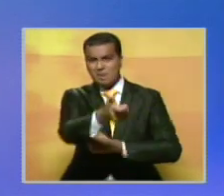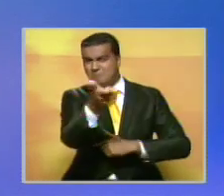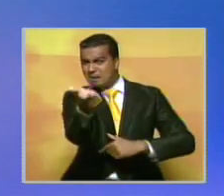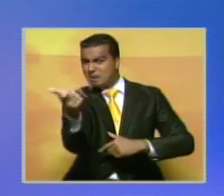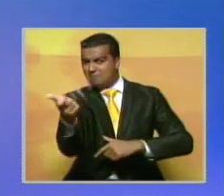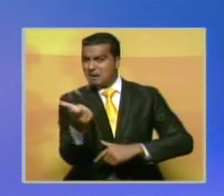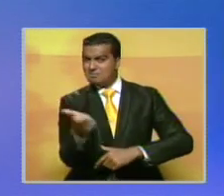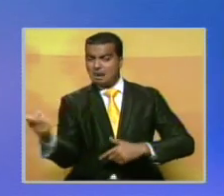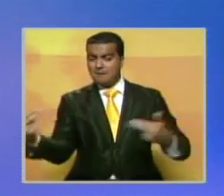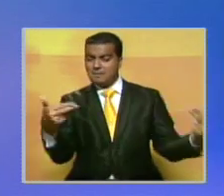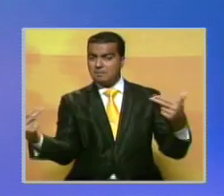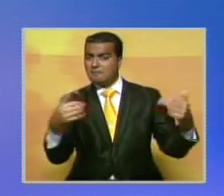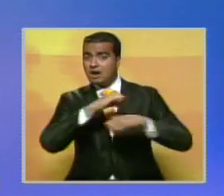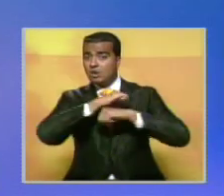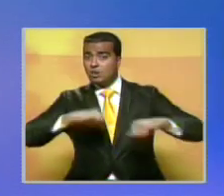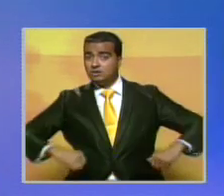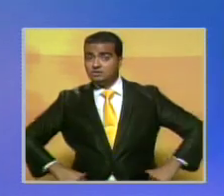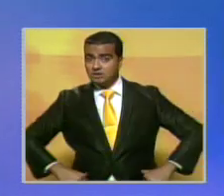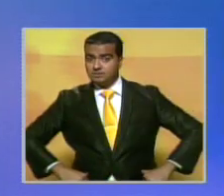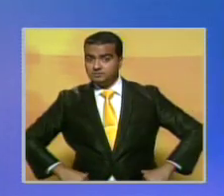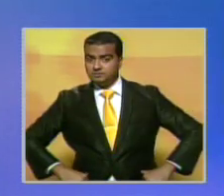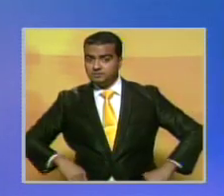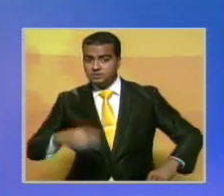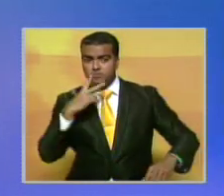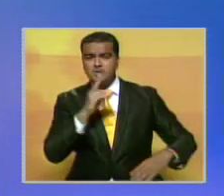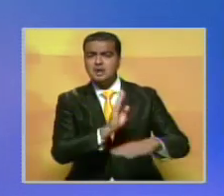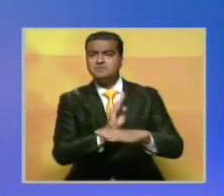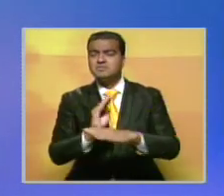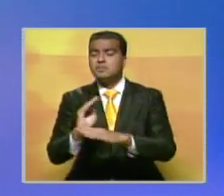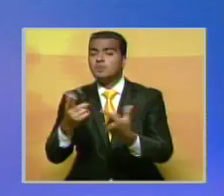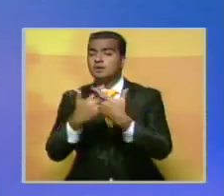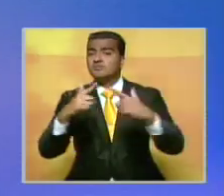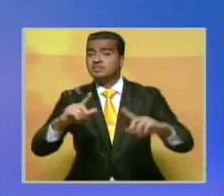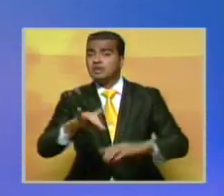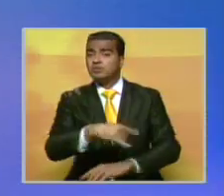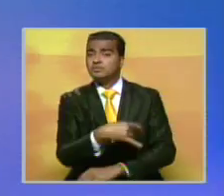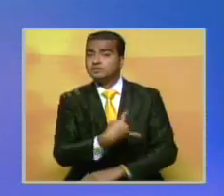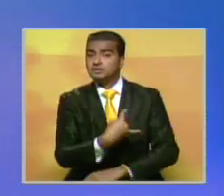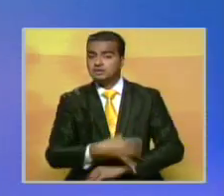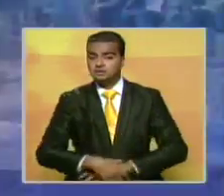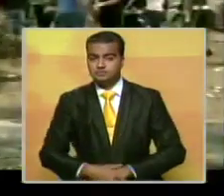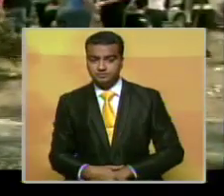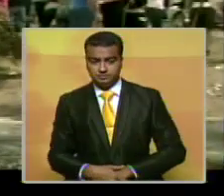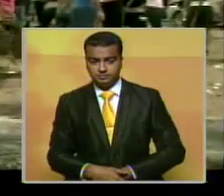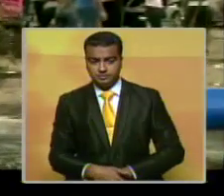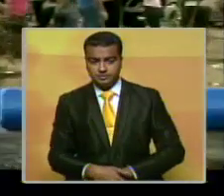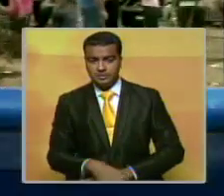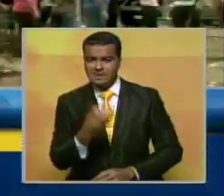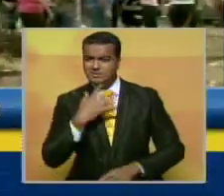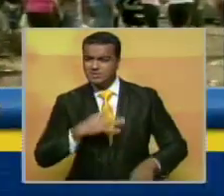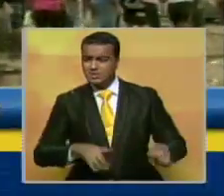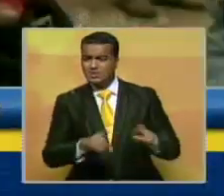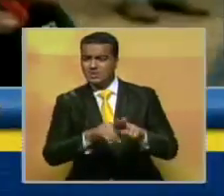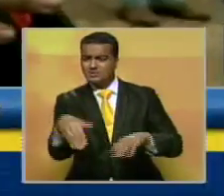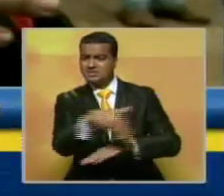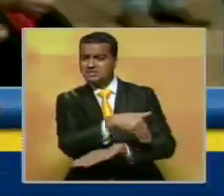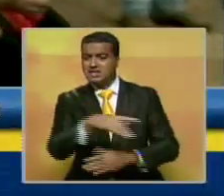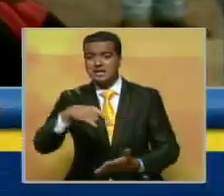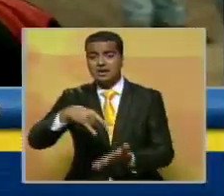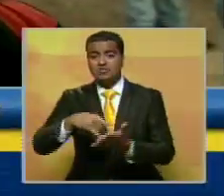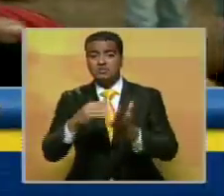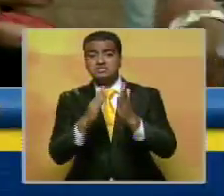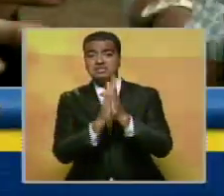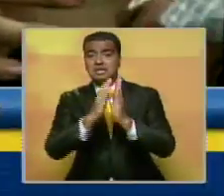de que se enfrentaran con la Guardia Nacional durante la vigilia por la libertad de los universitarios detenidos. Los hechos ocurrieron en la avenida Carabobo de